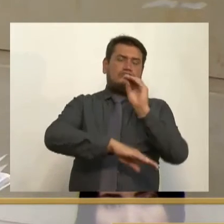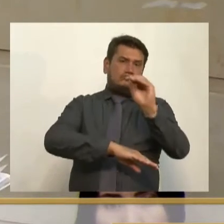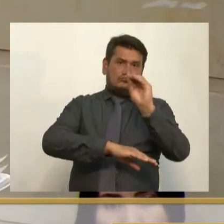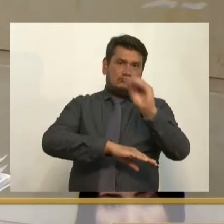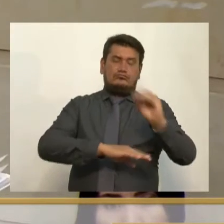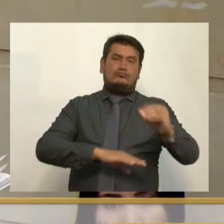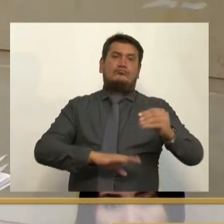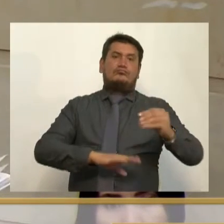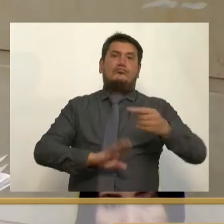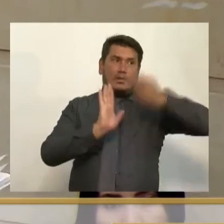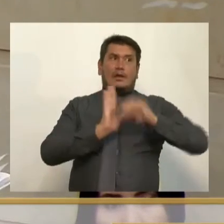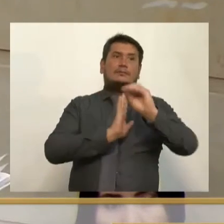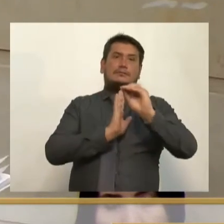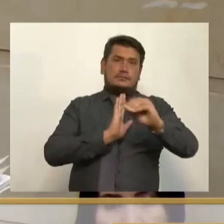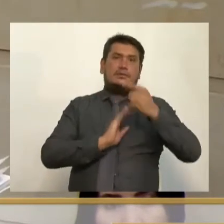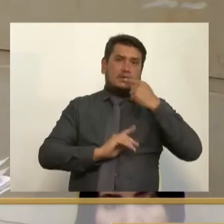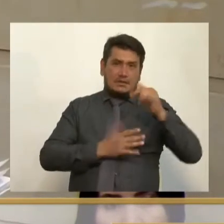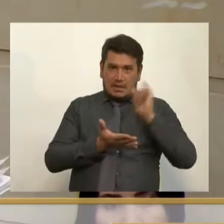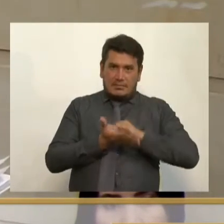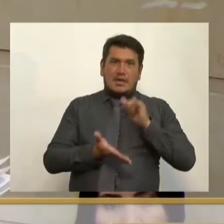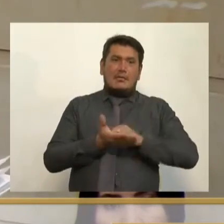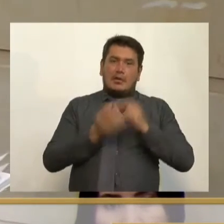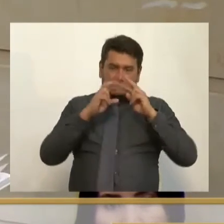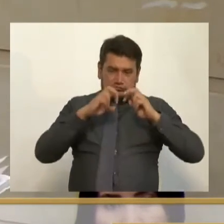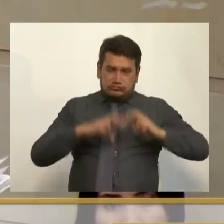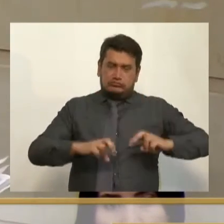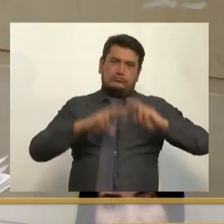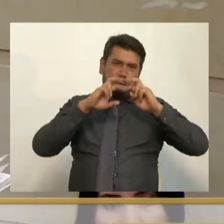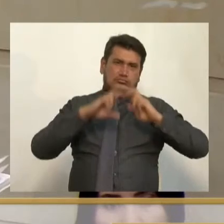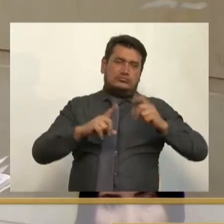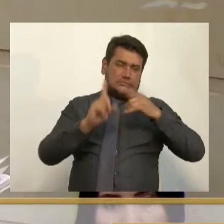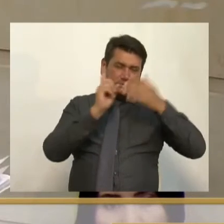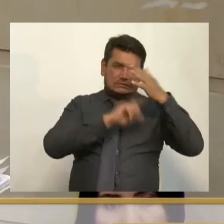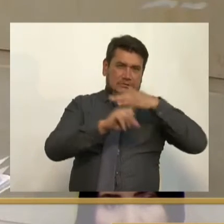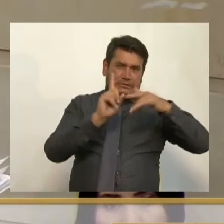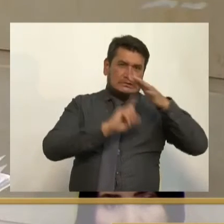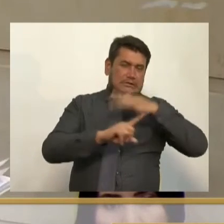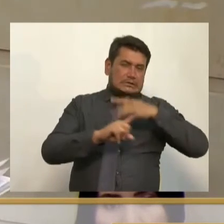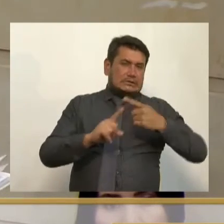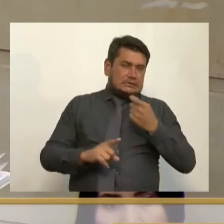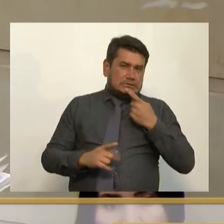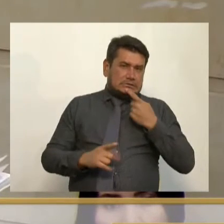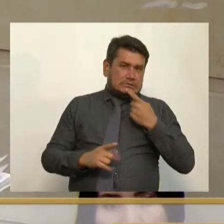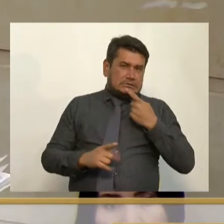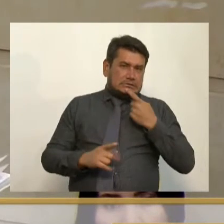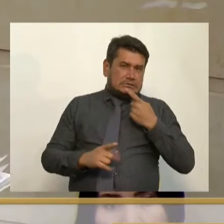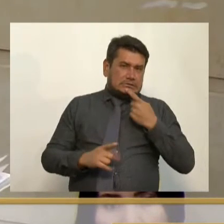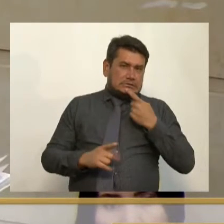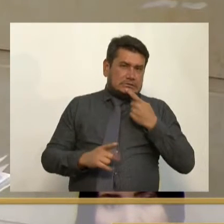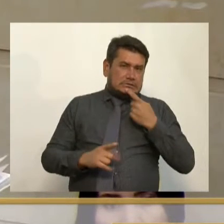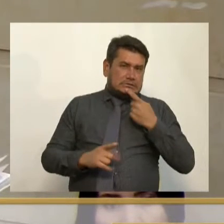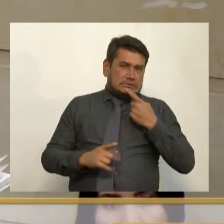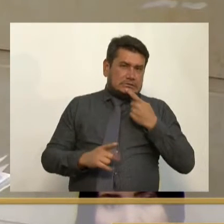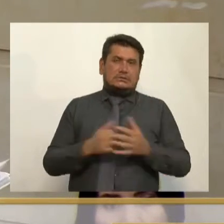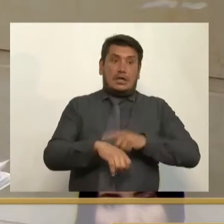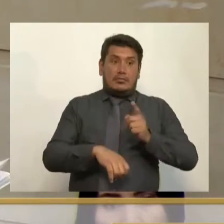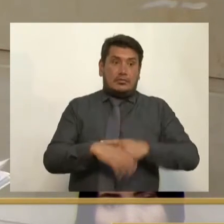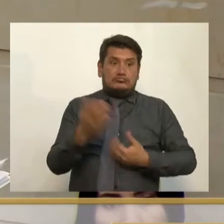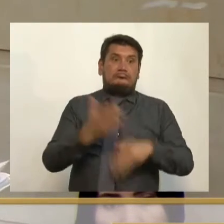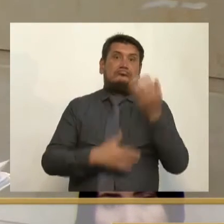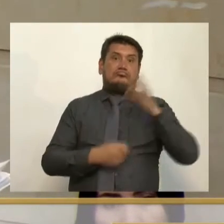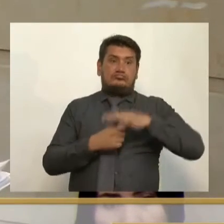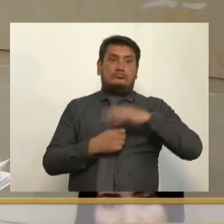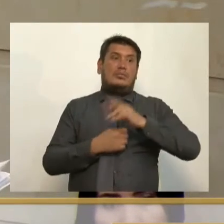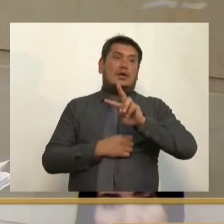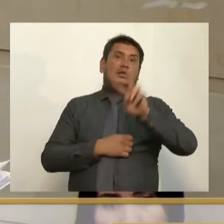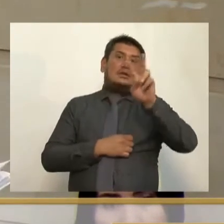los voceros de los partidos reunirnos para analizar lo delicado de este asunto. Porque no hemos tenido tiempo, elecciones del 27 de octubre, el